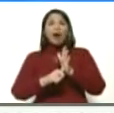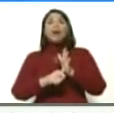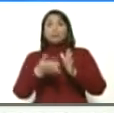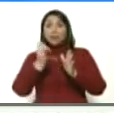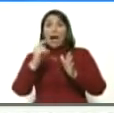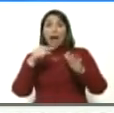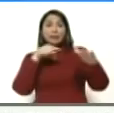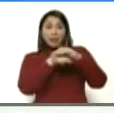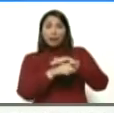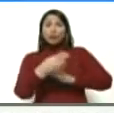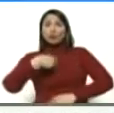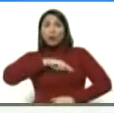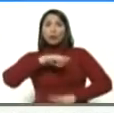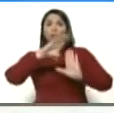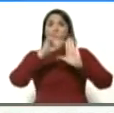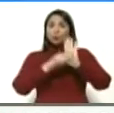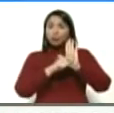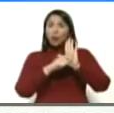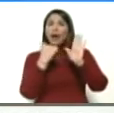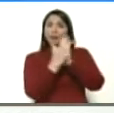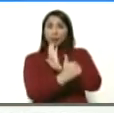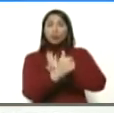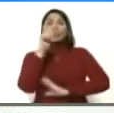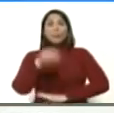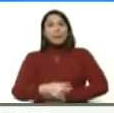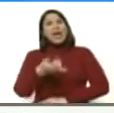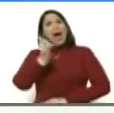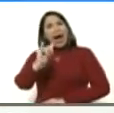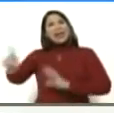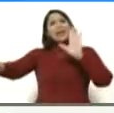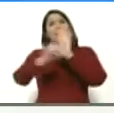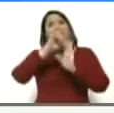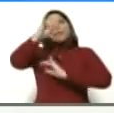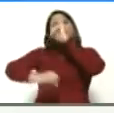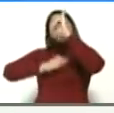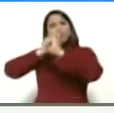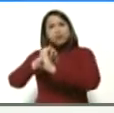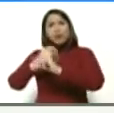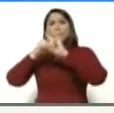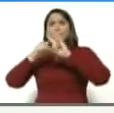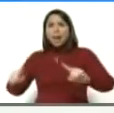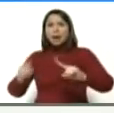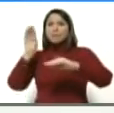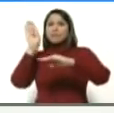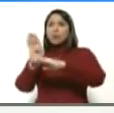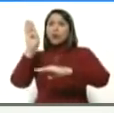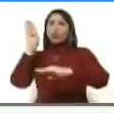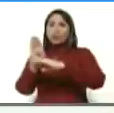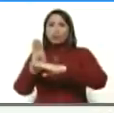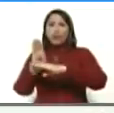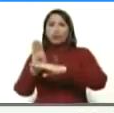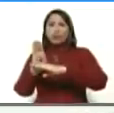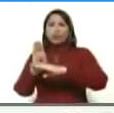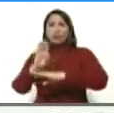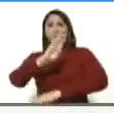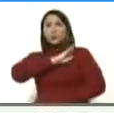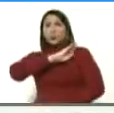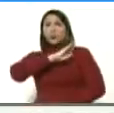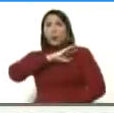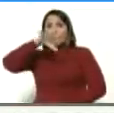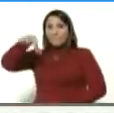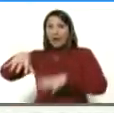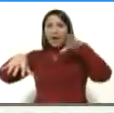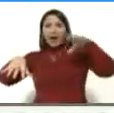establecido en nuestra Constitución. Pero también existen leyes internacionales para la protección de los patrimonios de los